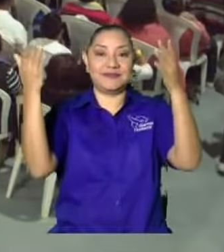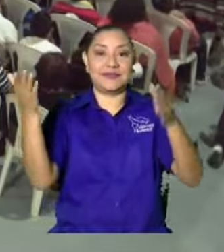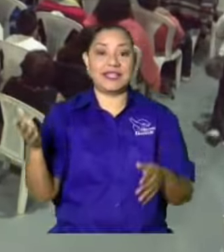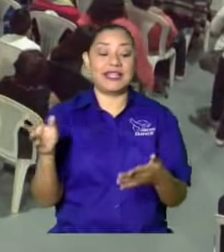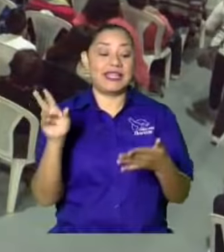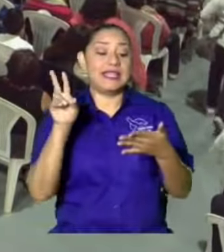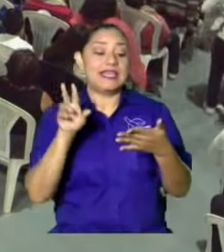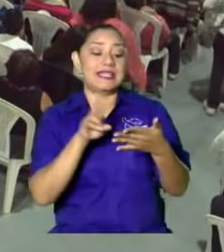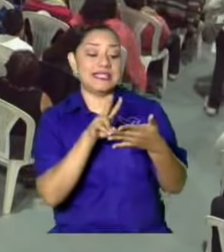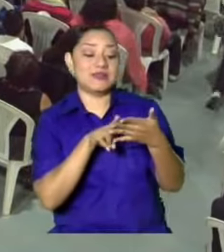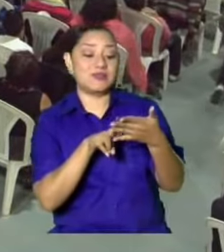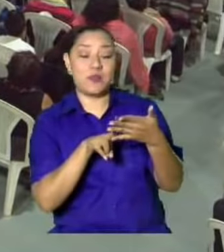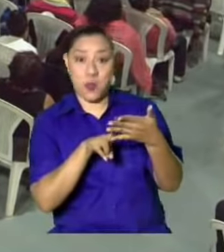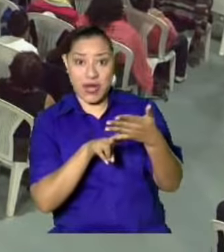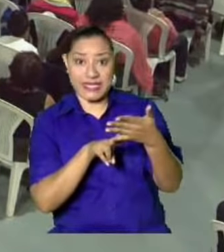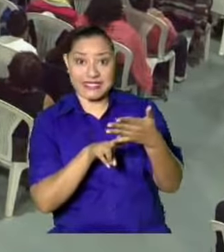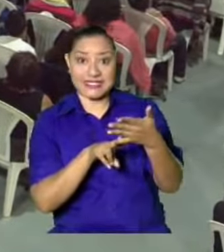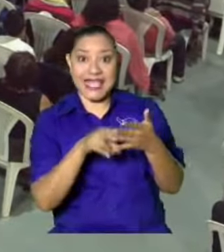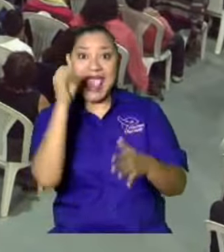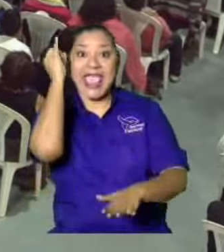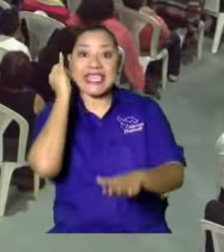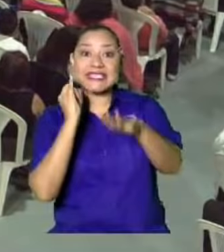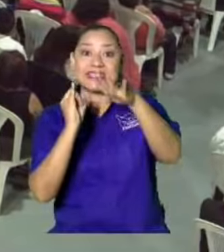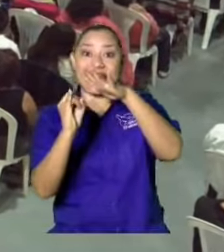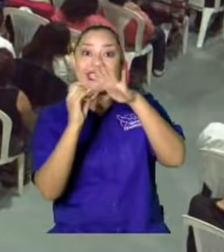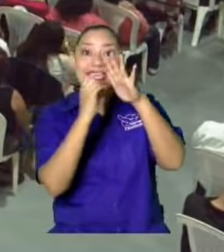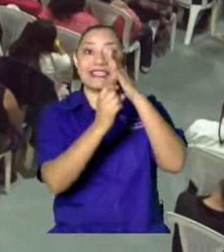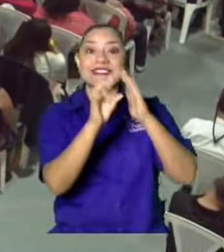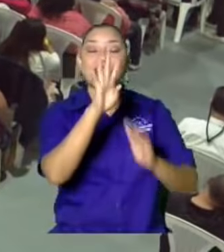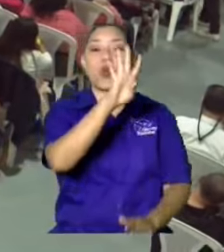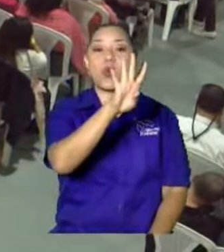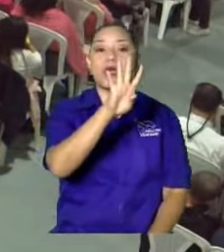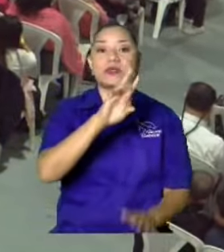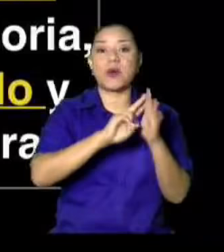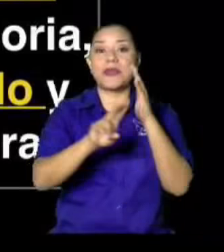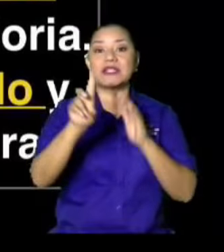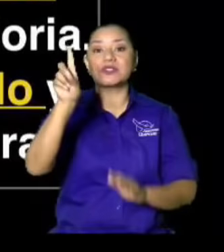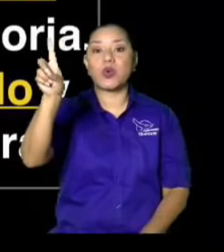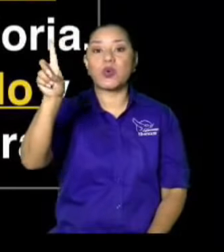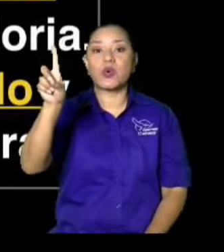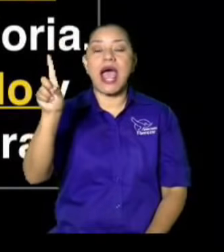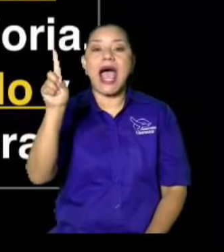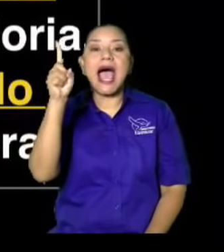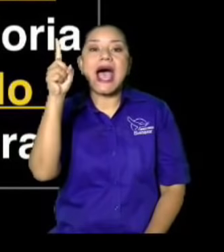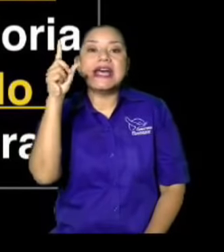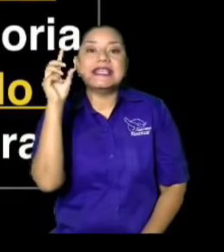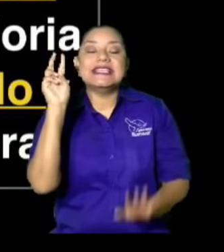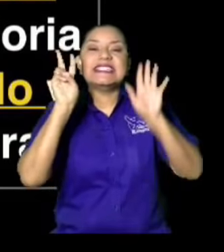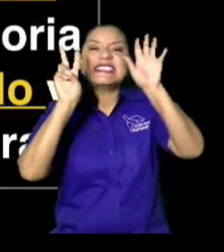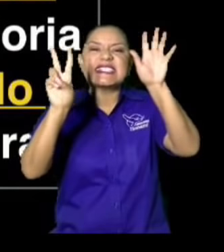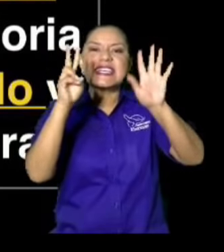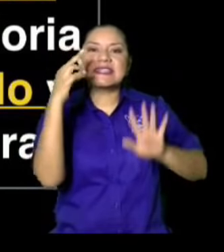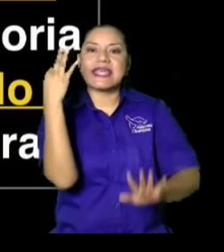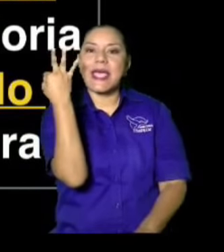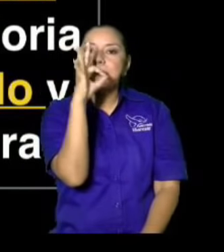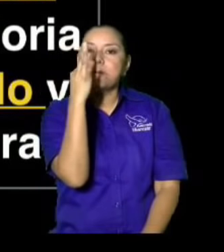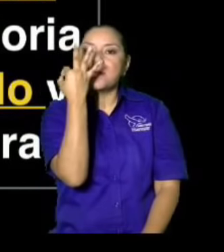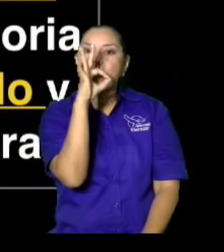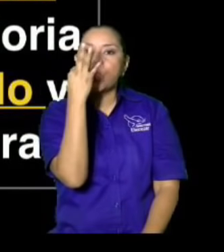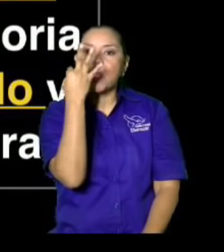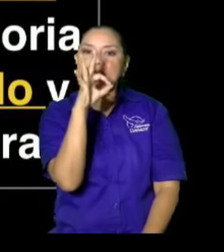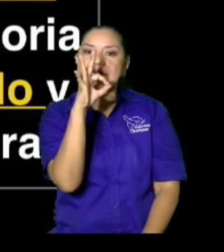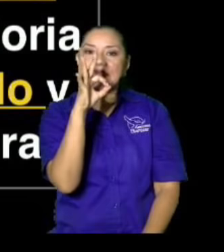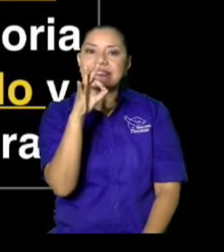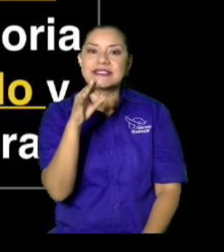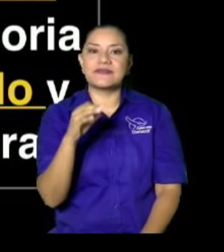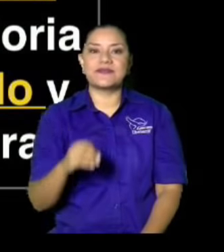viene Isaías 4:1 y dice: porque siete mujeres echarán mano de un hombre en aquel día, diciendo: nuestro pan